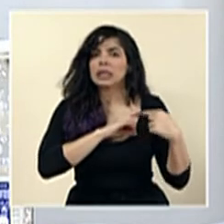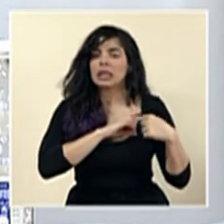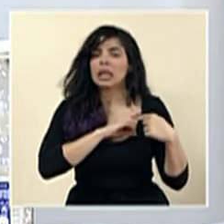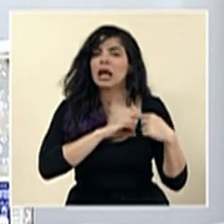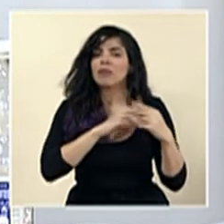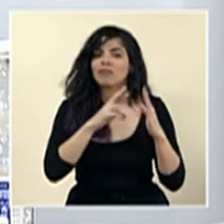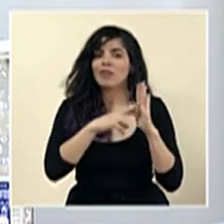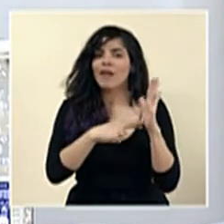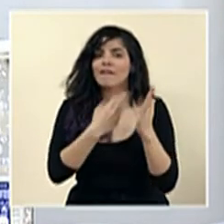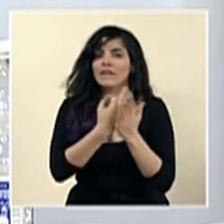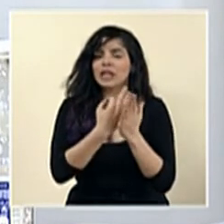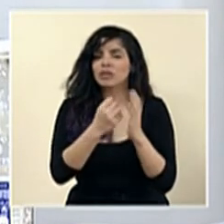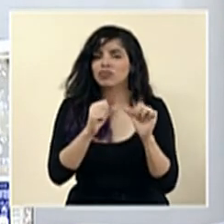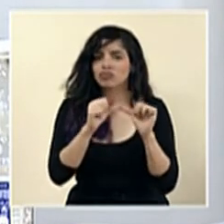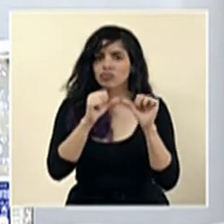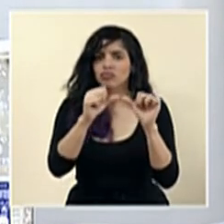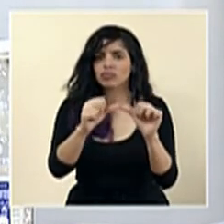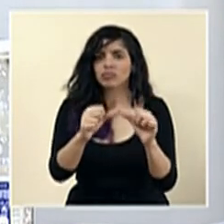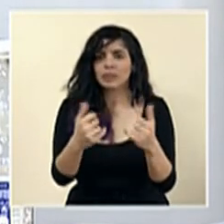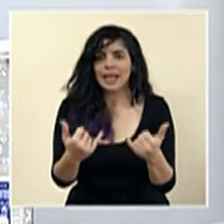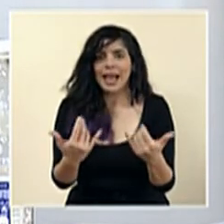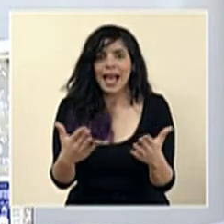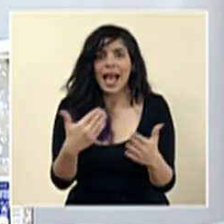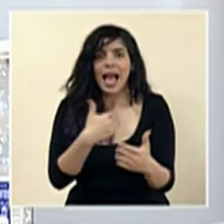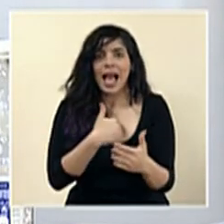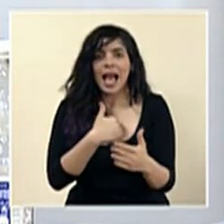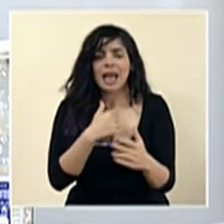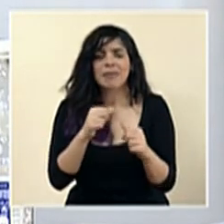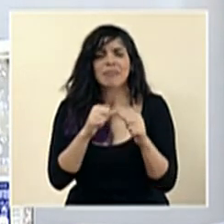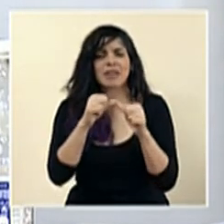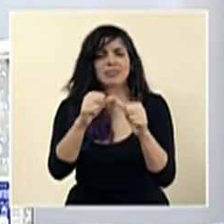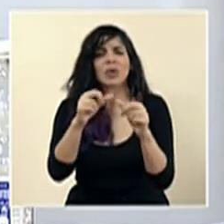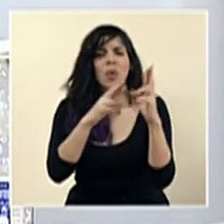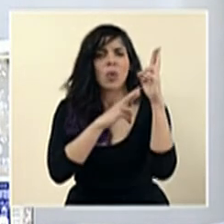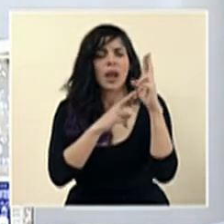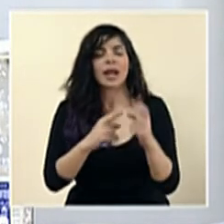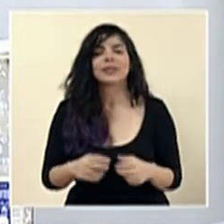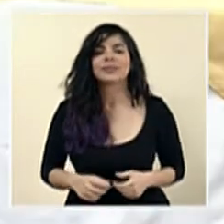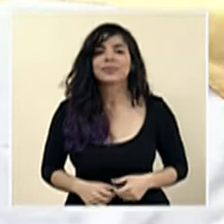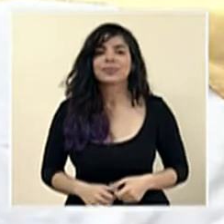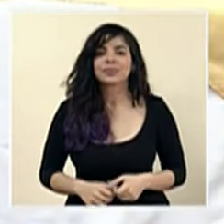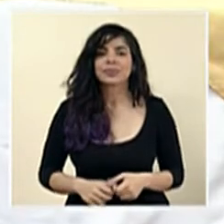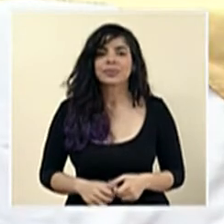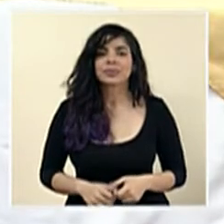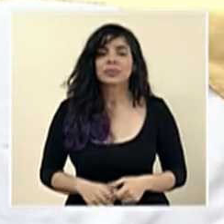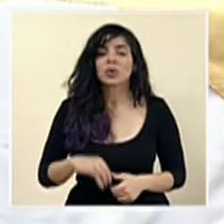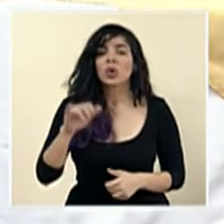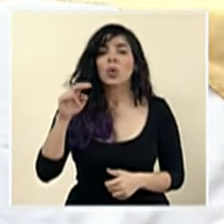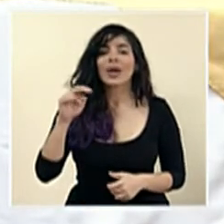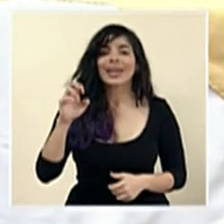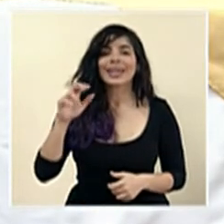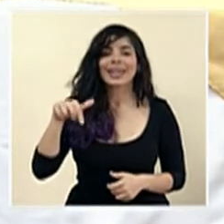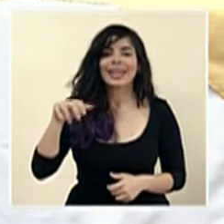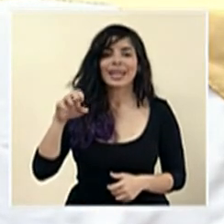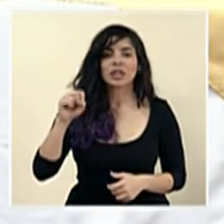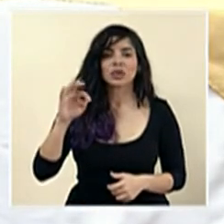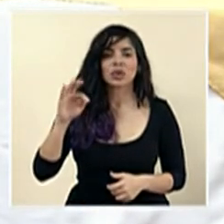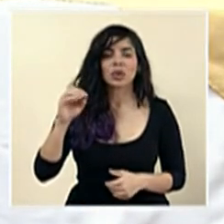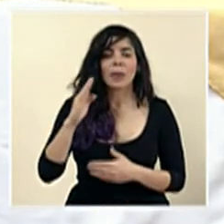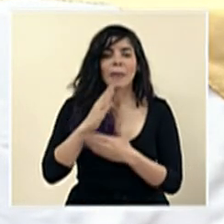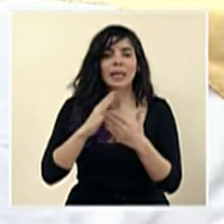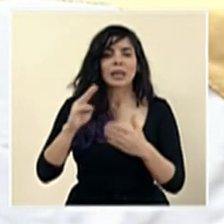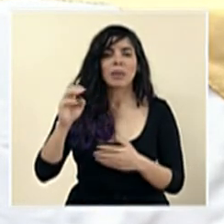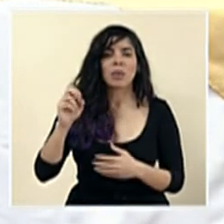fiscal que ya la tenemos, y la vamos a mantener, yo creo, ojalá. Juan Enrique Soto de Noticias Monumental